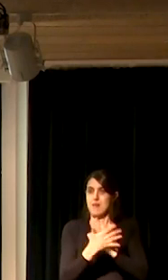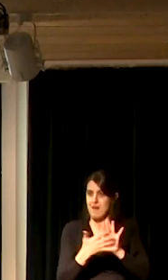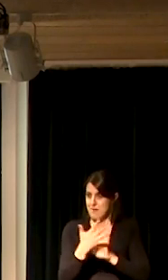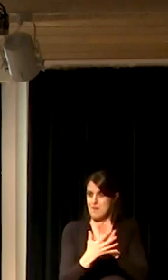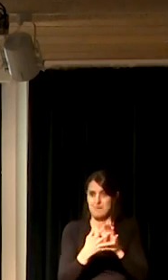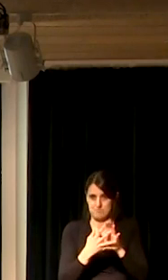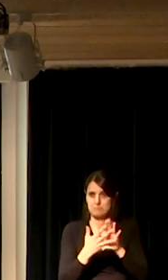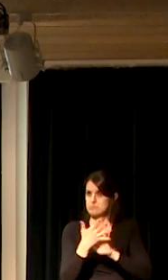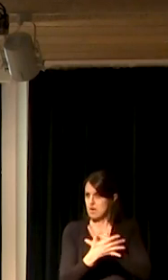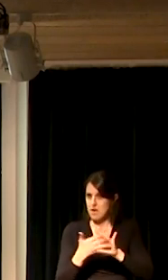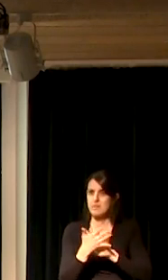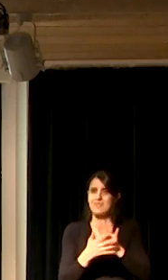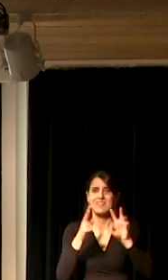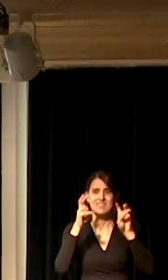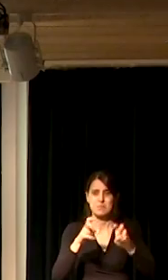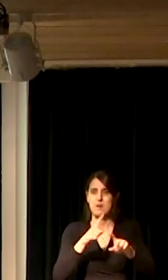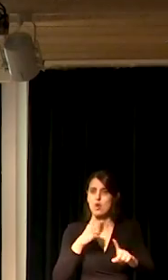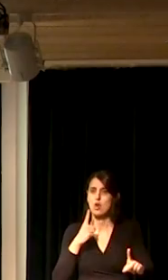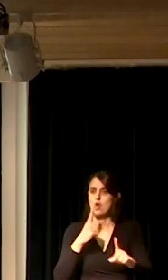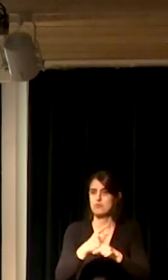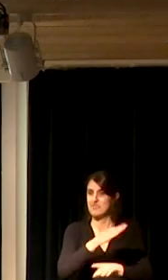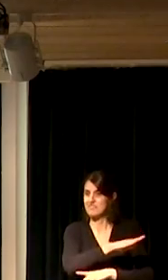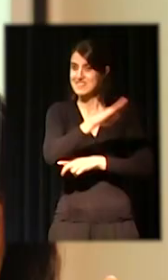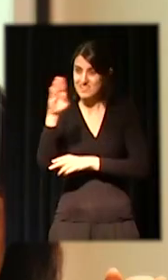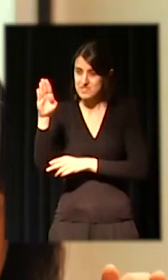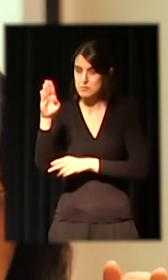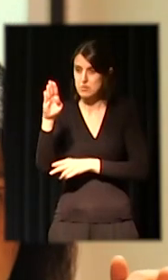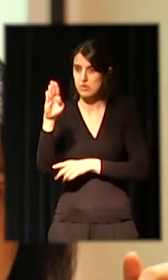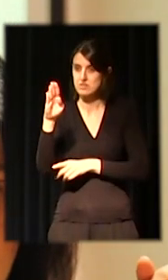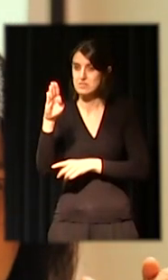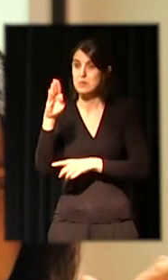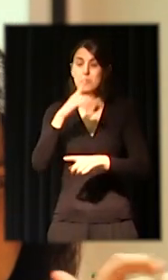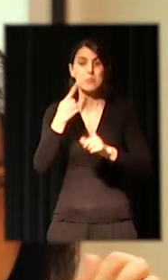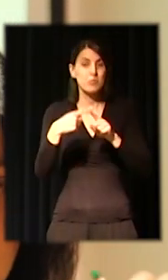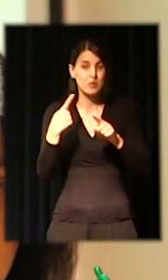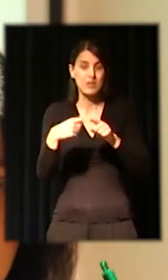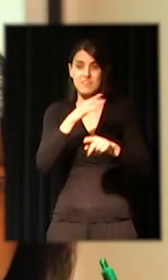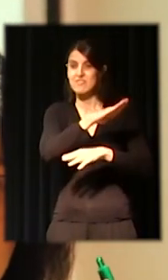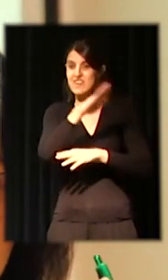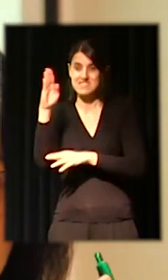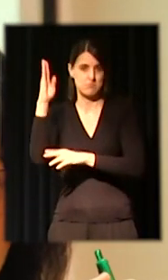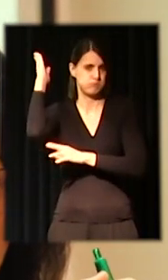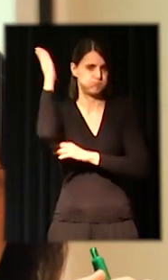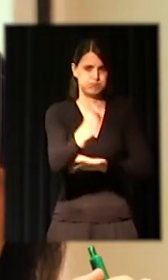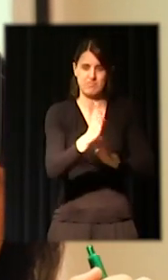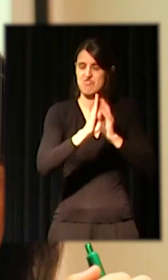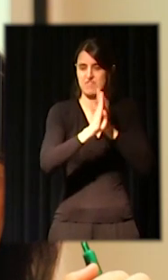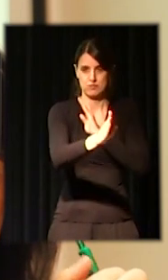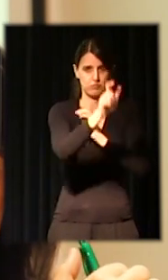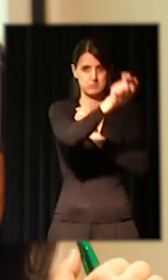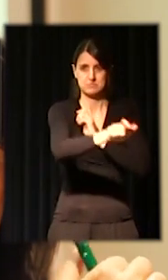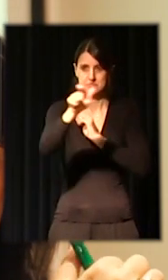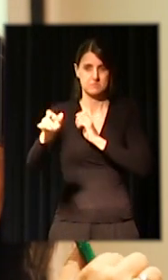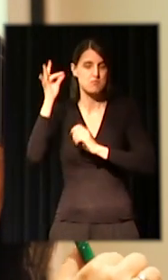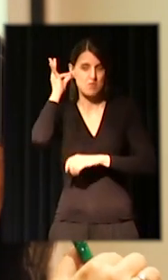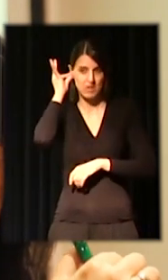alzar la voz muy clara contra el fascismo que ataca directamente a las mujeres, que nos ataca directamente a las